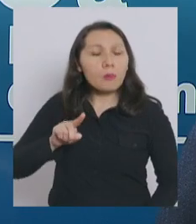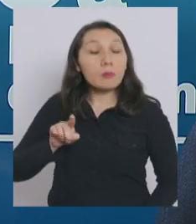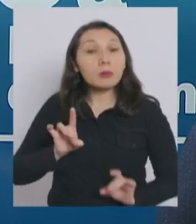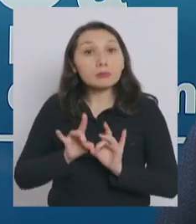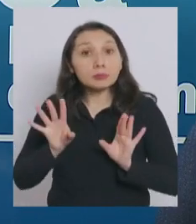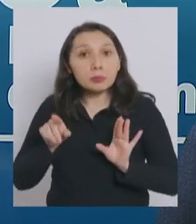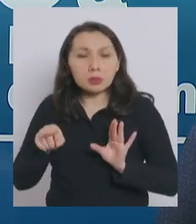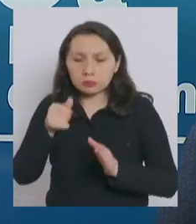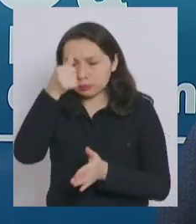sancionados